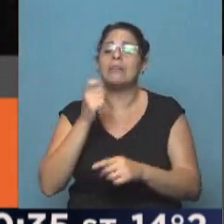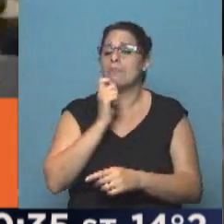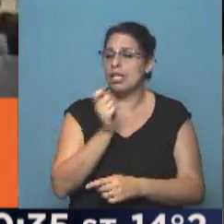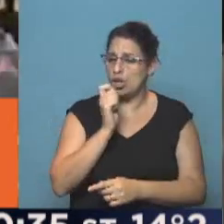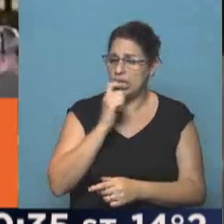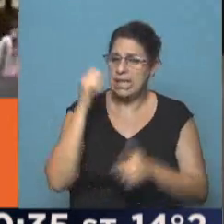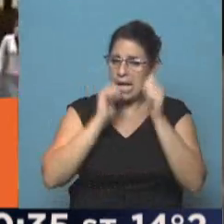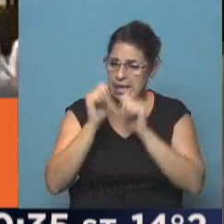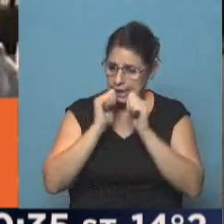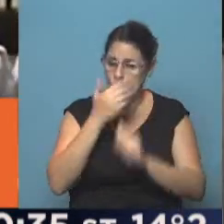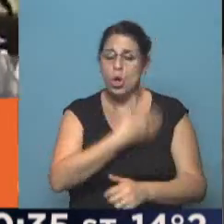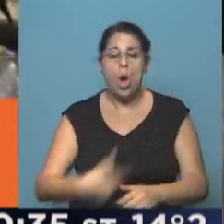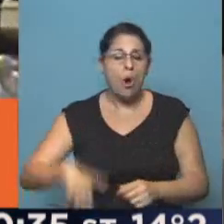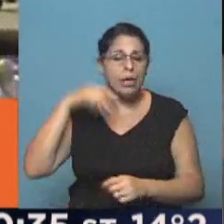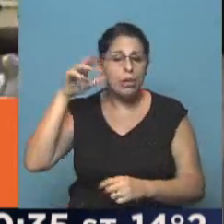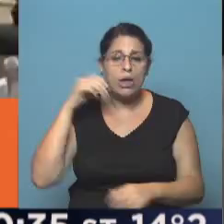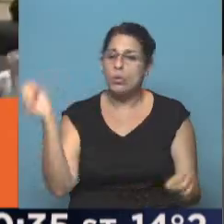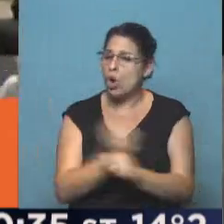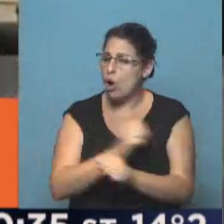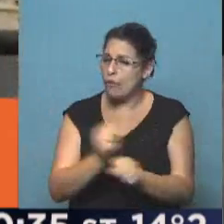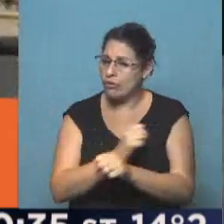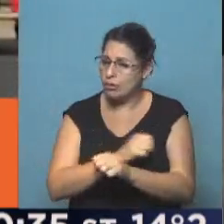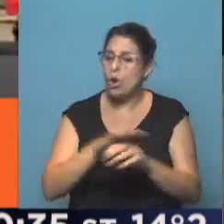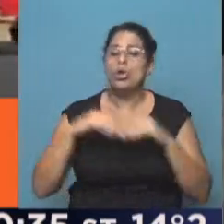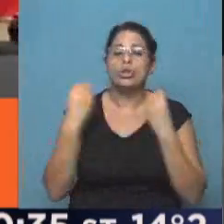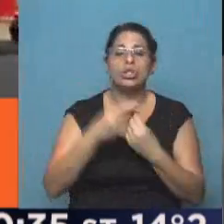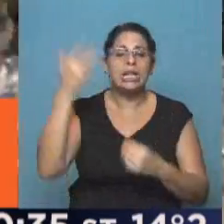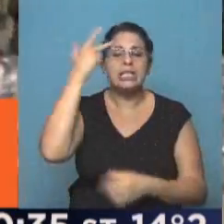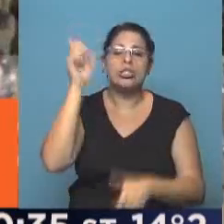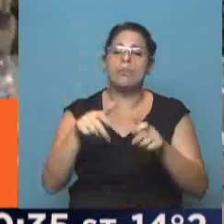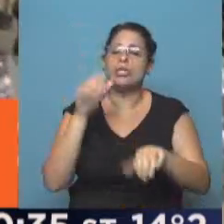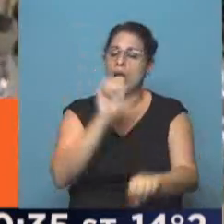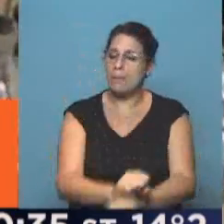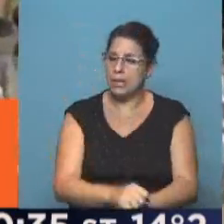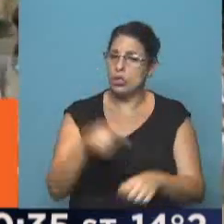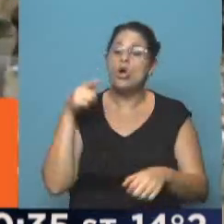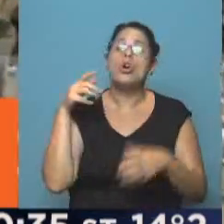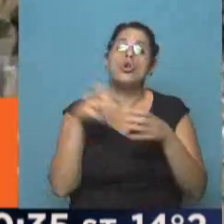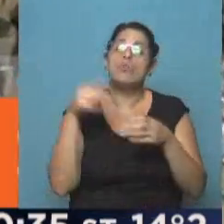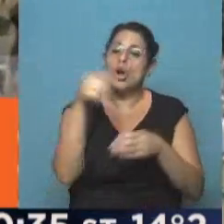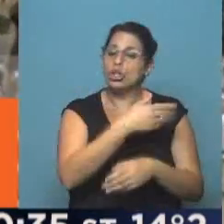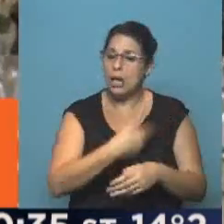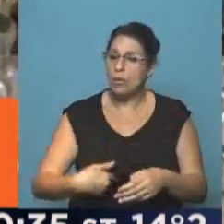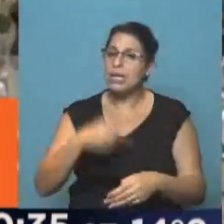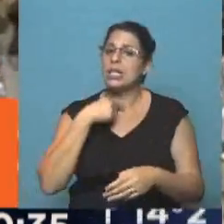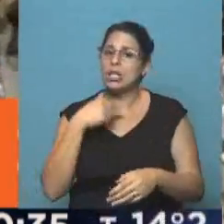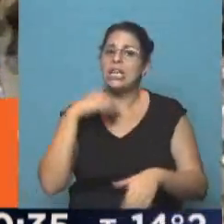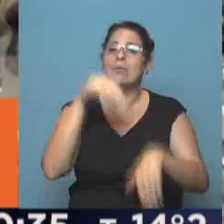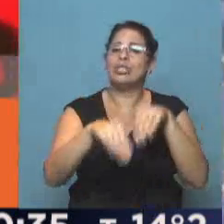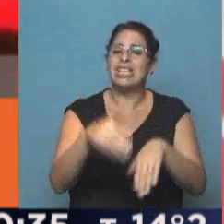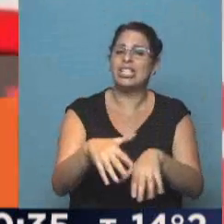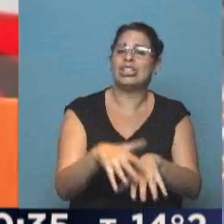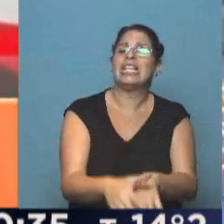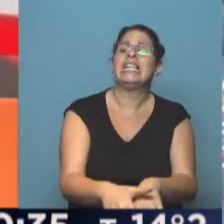El gobierno de Nicolás Maduro confirmó la detención de 18 personas. La oposición reclama elecciones anticipadas.